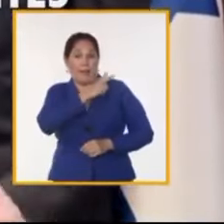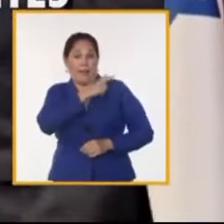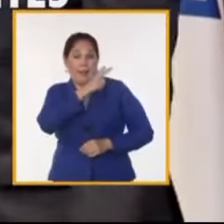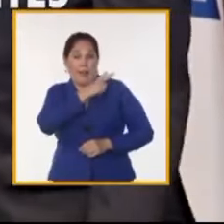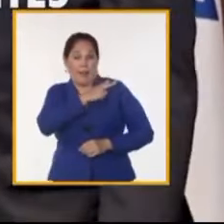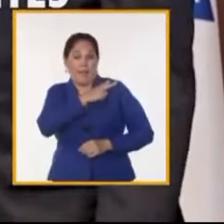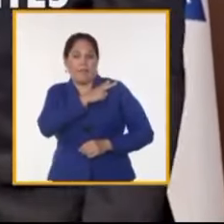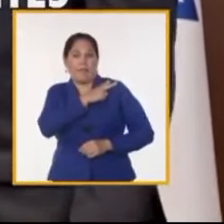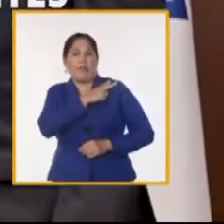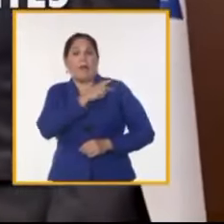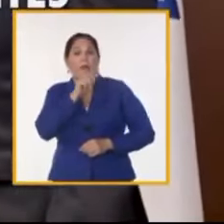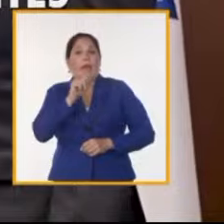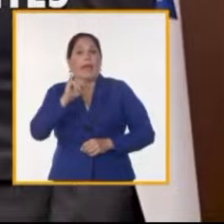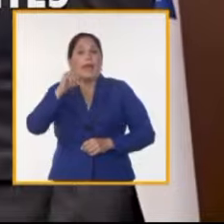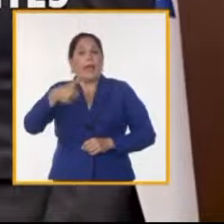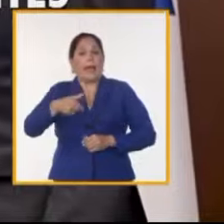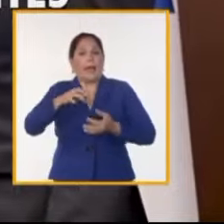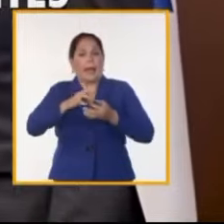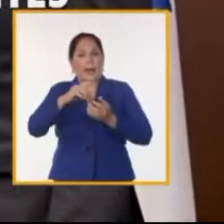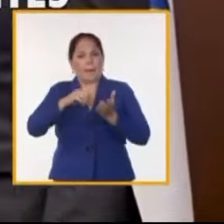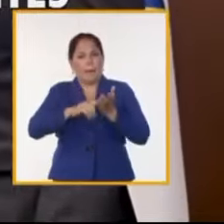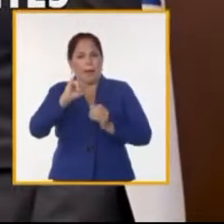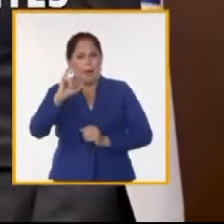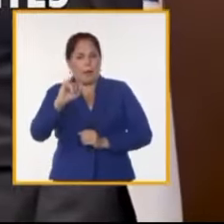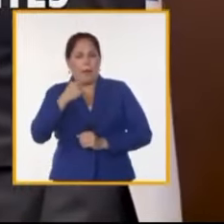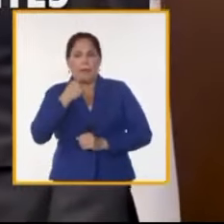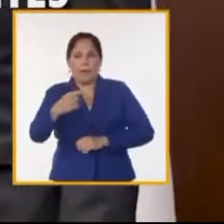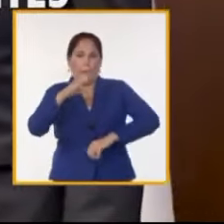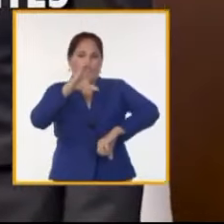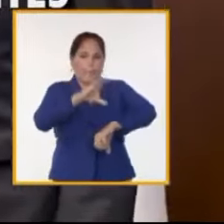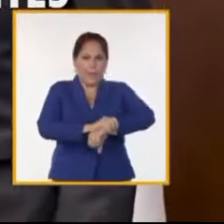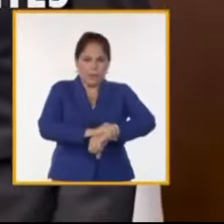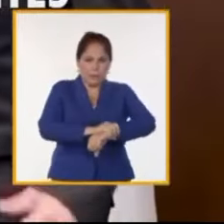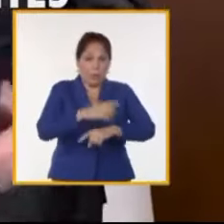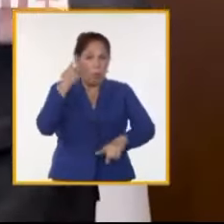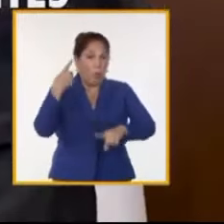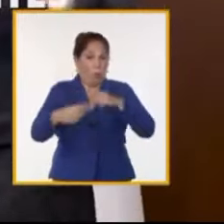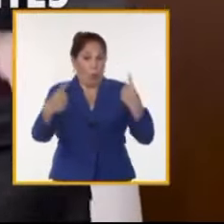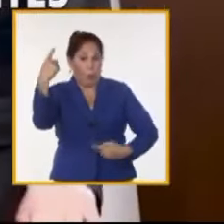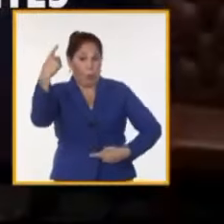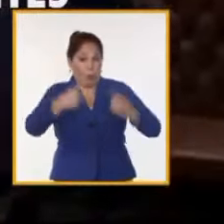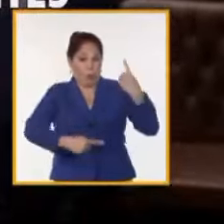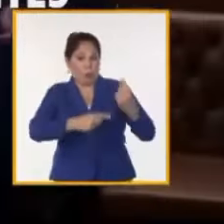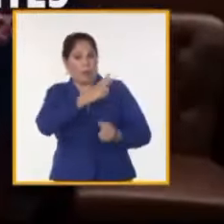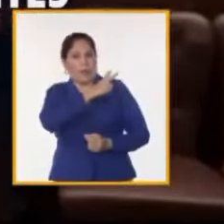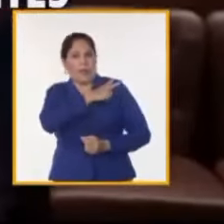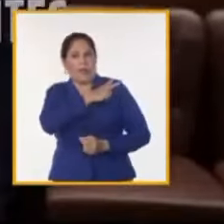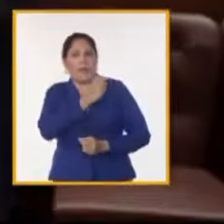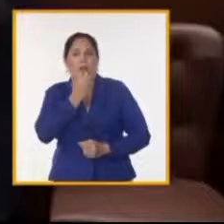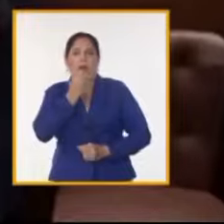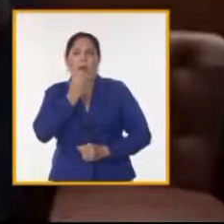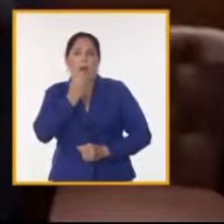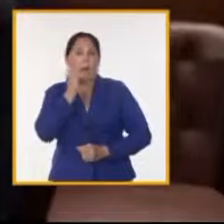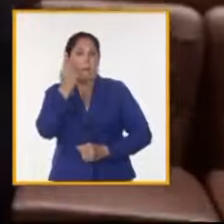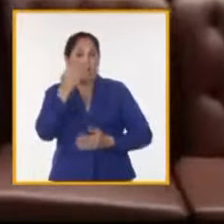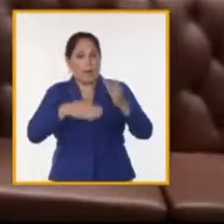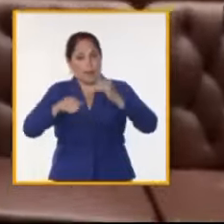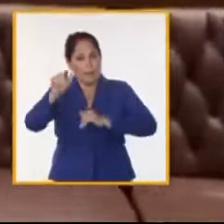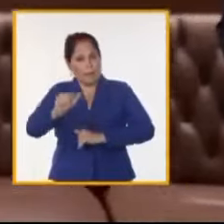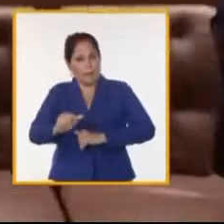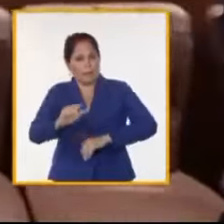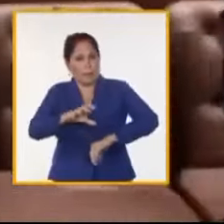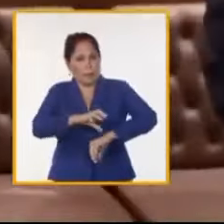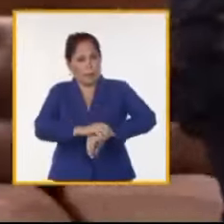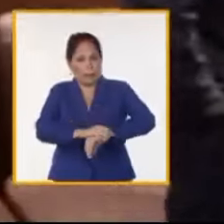Internacional cpi ha solicitado órdenes de detención contra dirigentes de Israel y de jamás entre ellos el Primer Ministro Benjamin